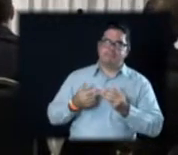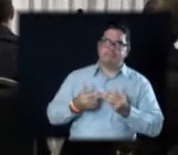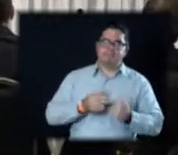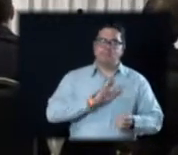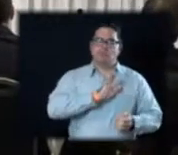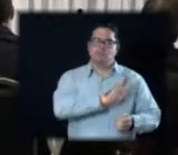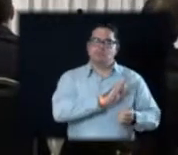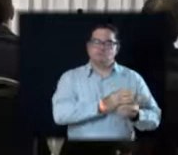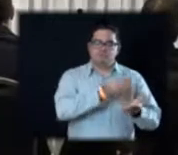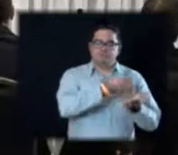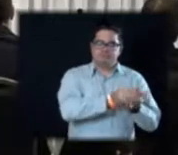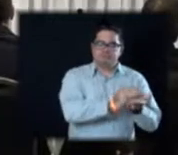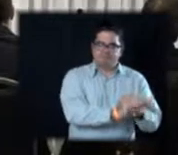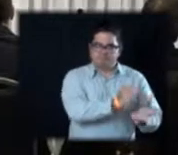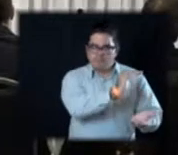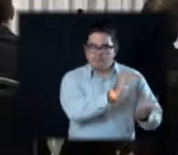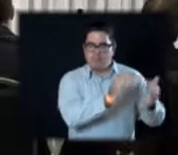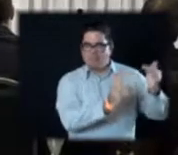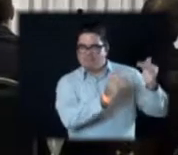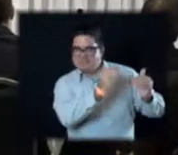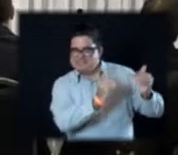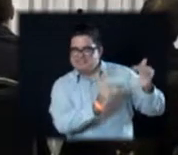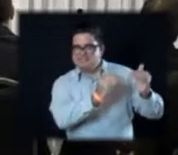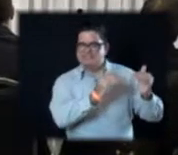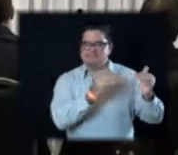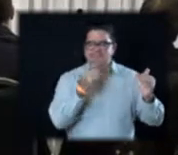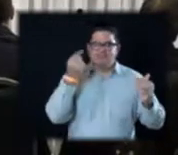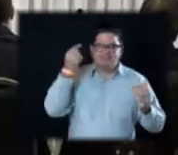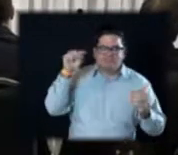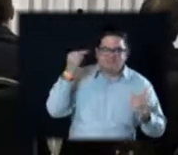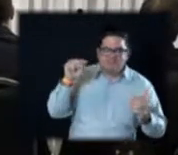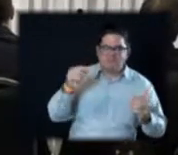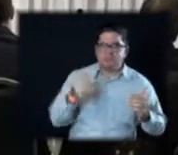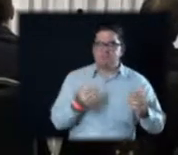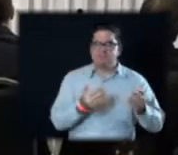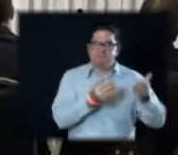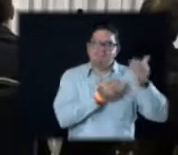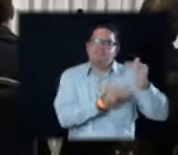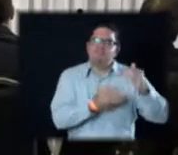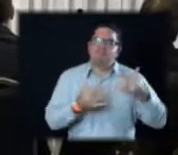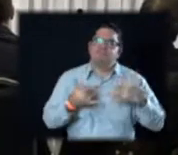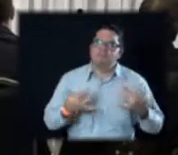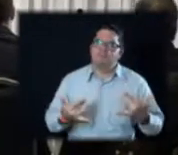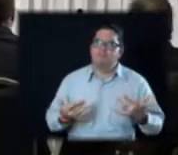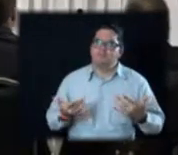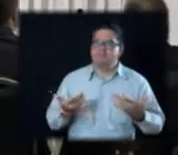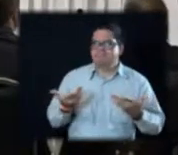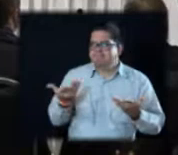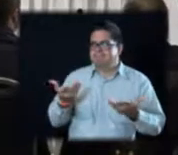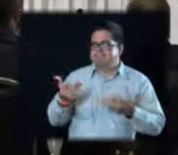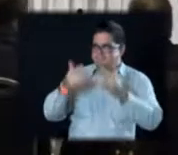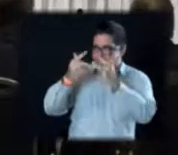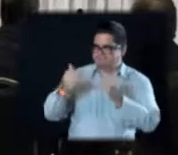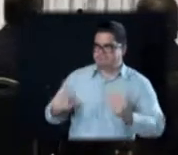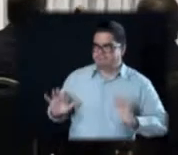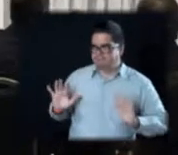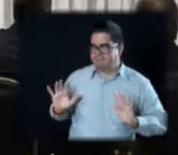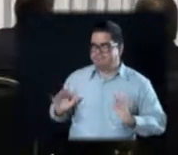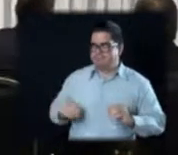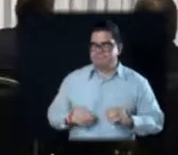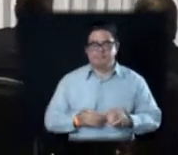la naturaleza del balance, cuál es el sentido de por qué está así, las restricciones, etcétera, etcétera.